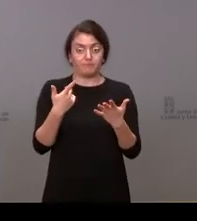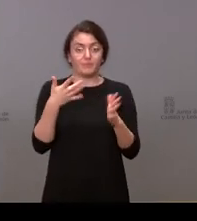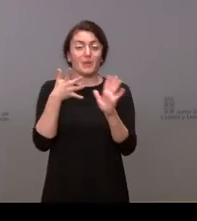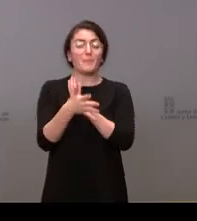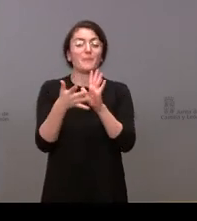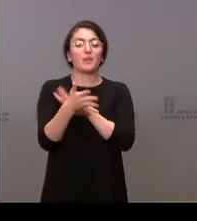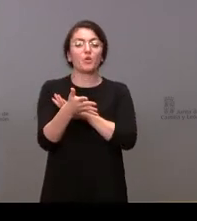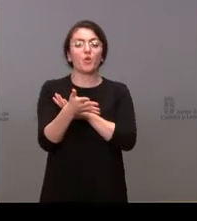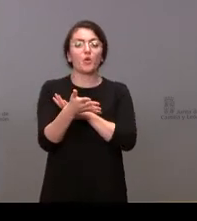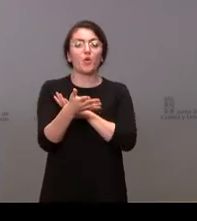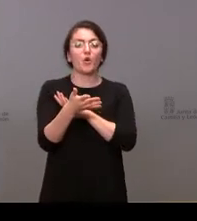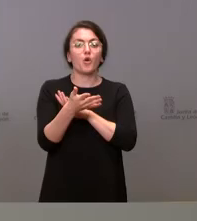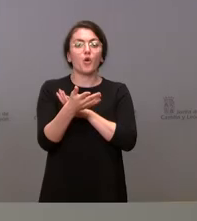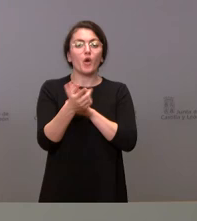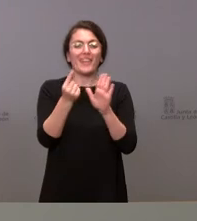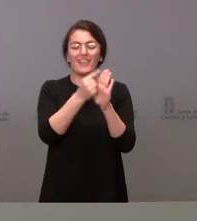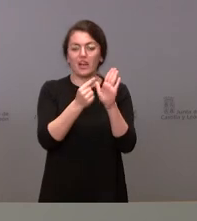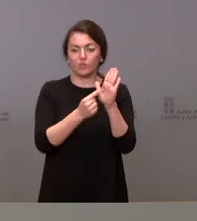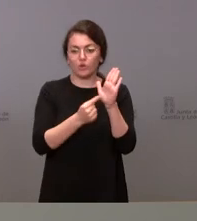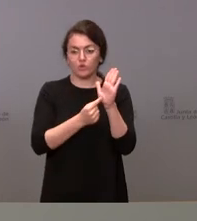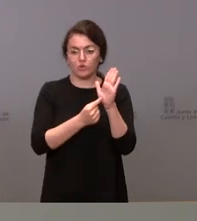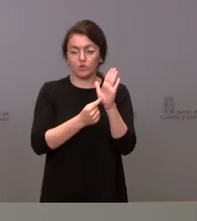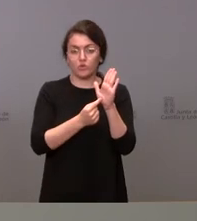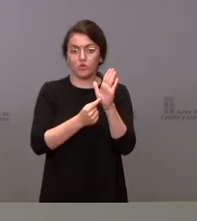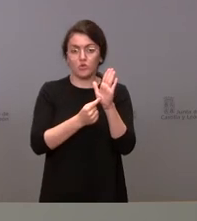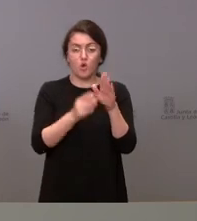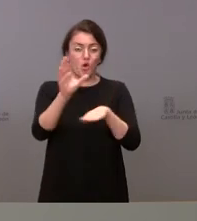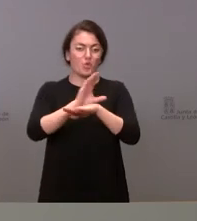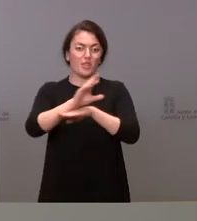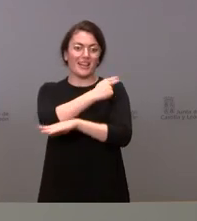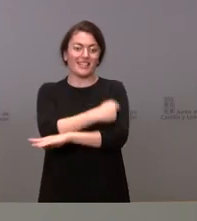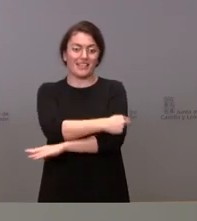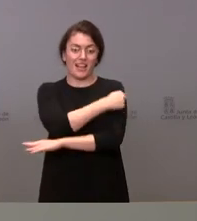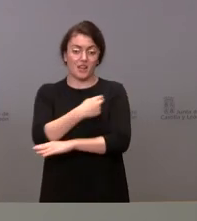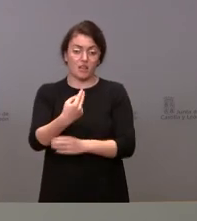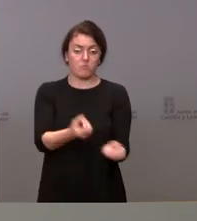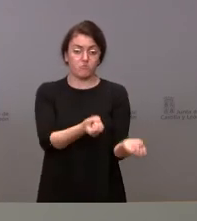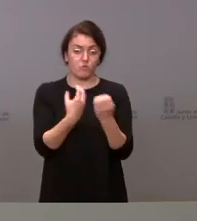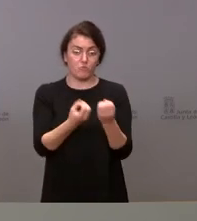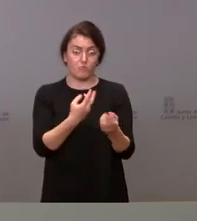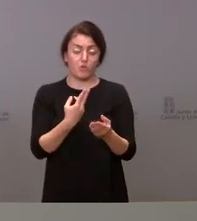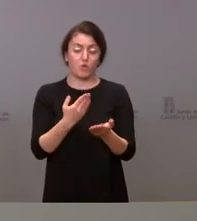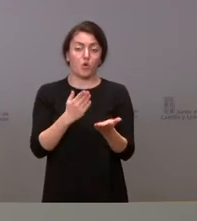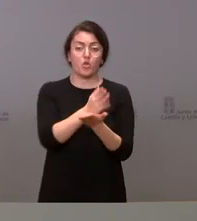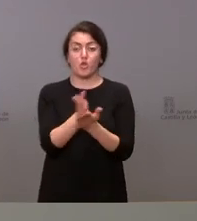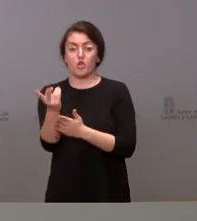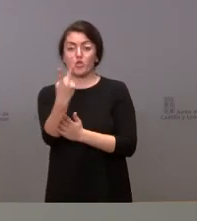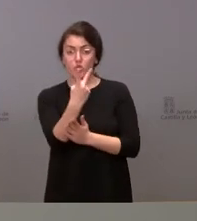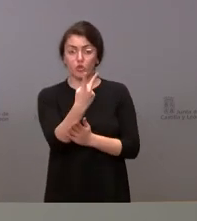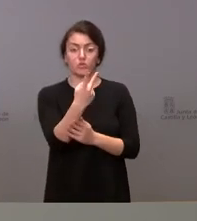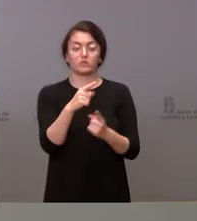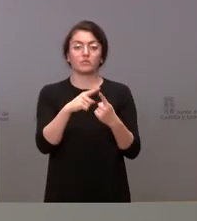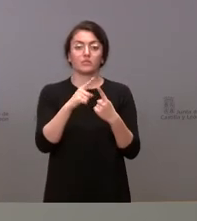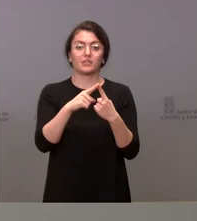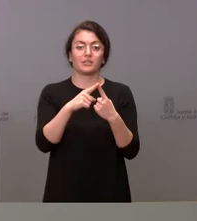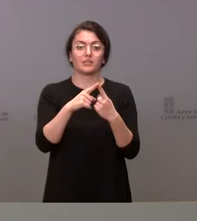facilitan por parte de la Consejería de Sanidad, en concreto por parte de 2 direcciones generales, especialmente en este caso por parte de